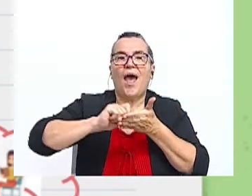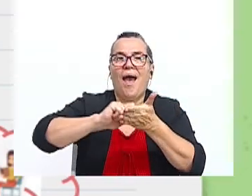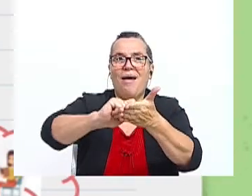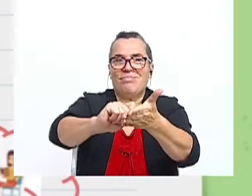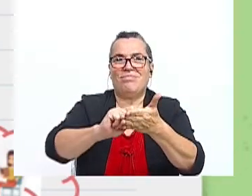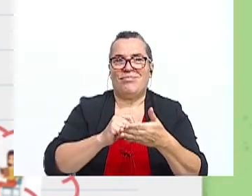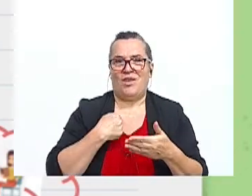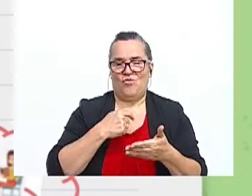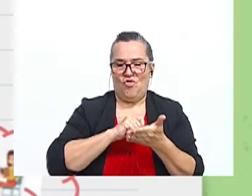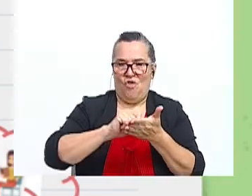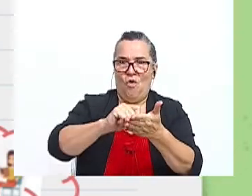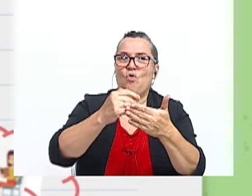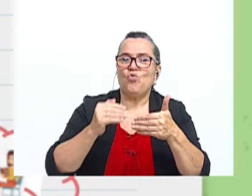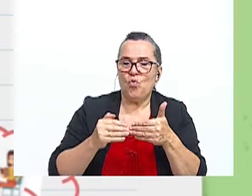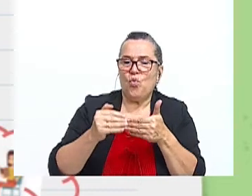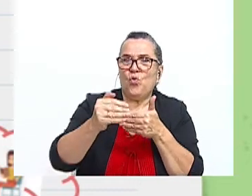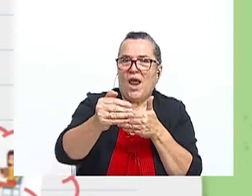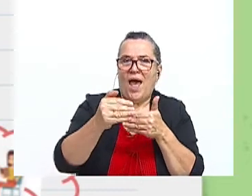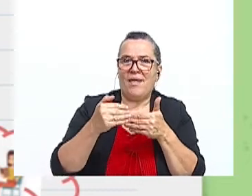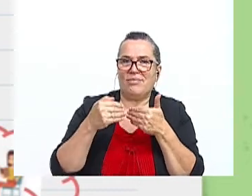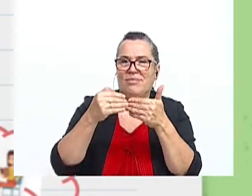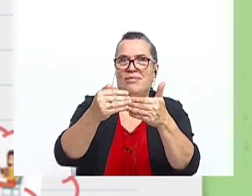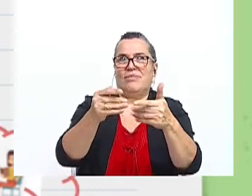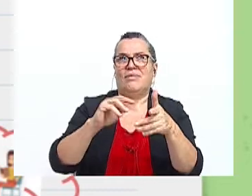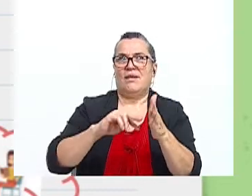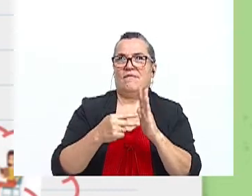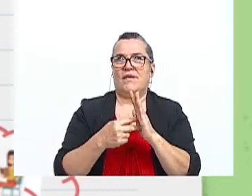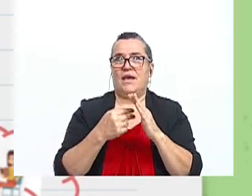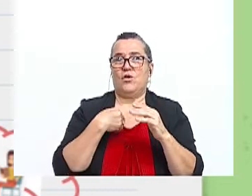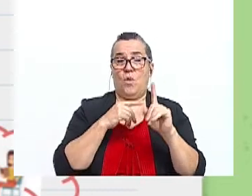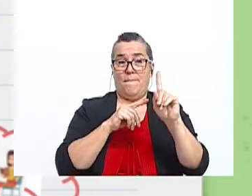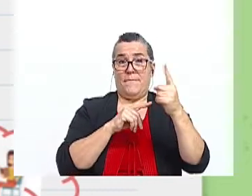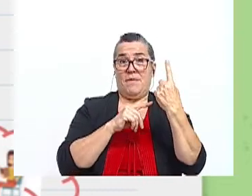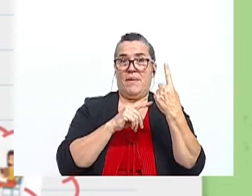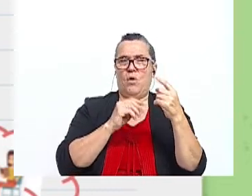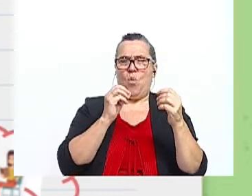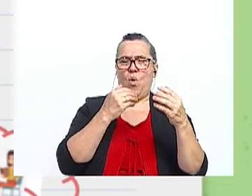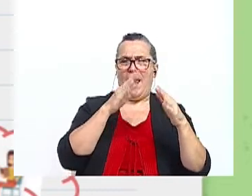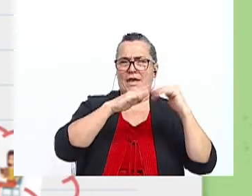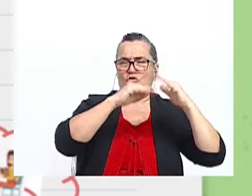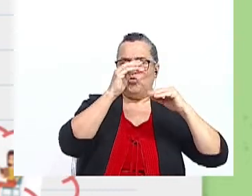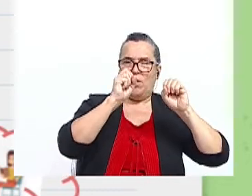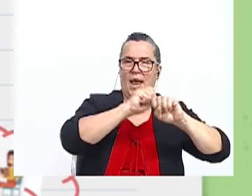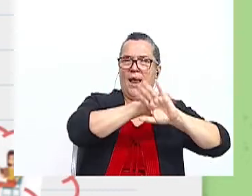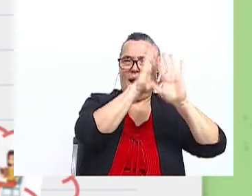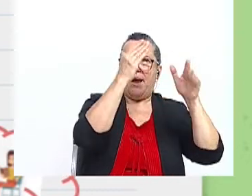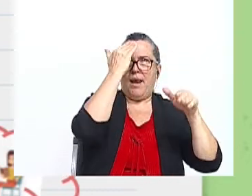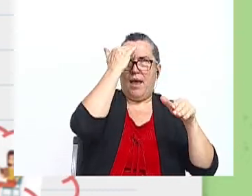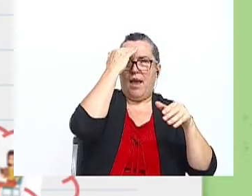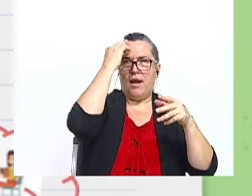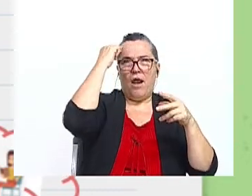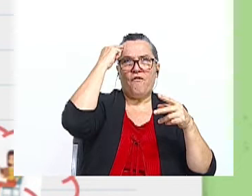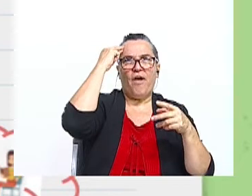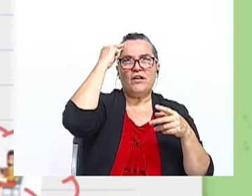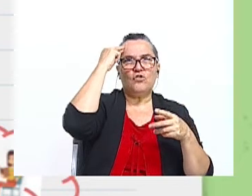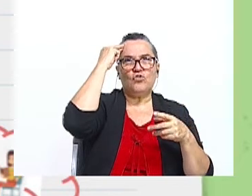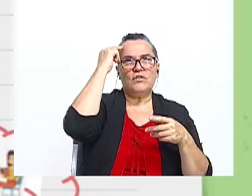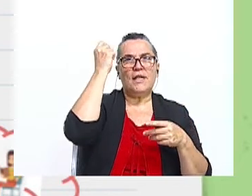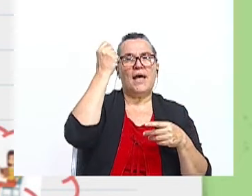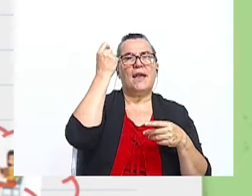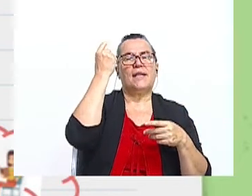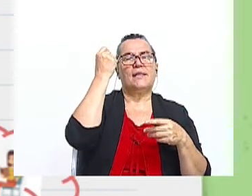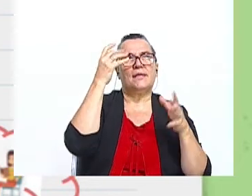el escrito, voy a tener clara esa estructura. Voy a empezar a razonar y eso es lo